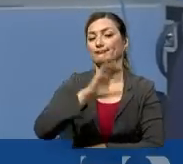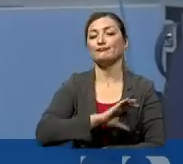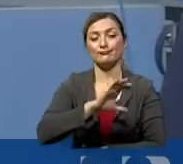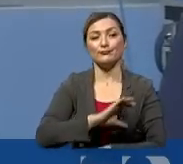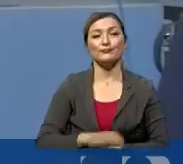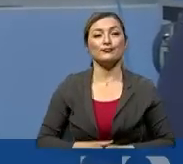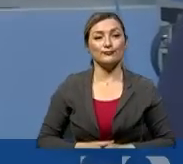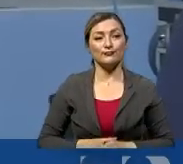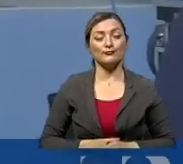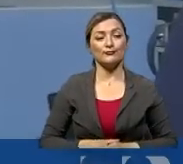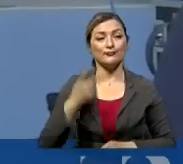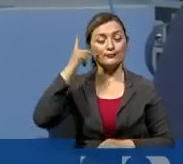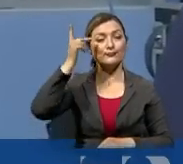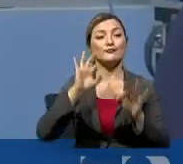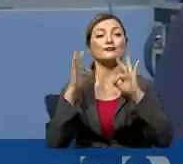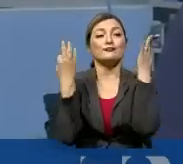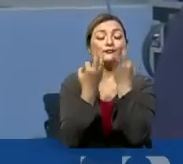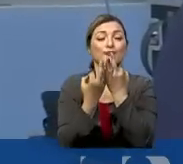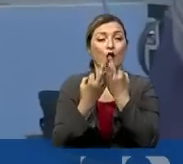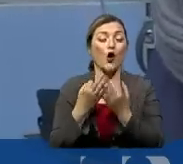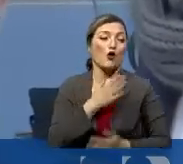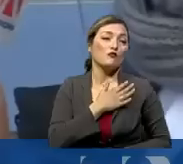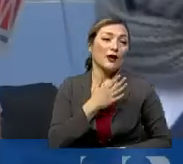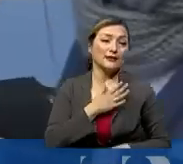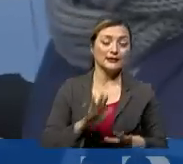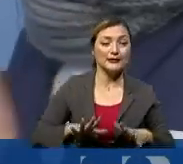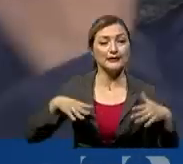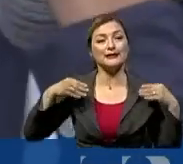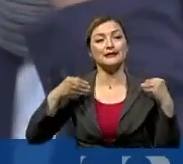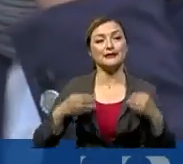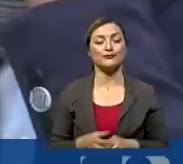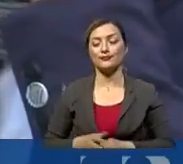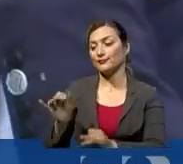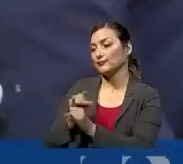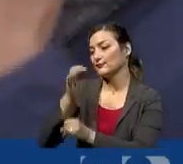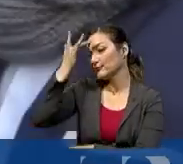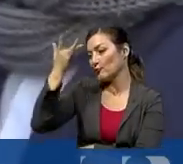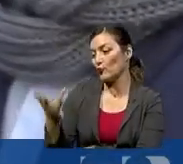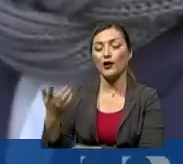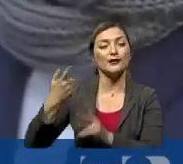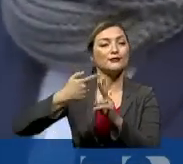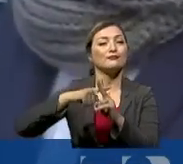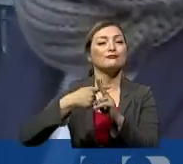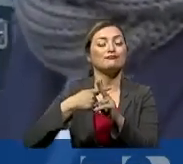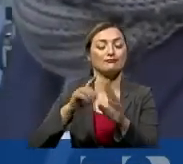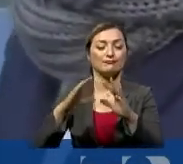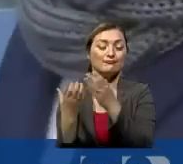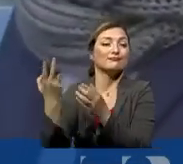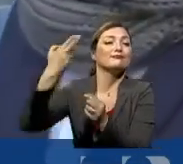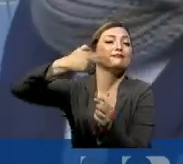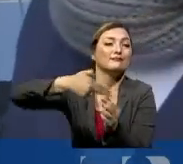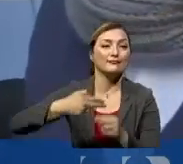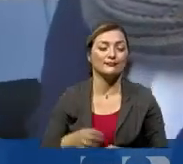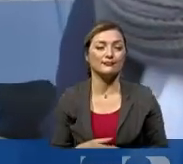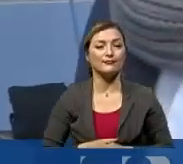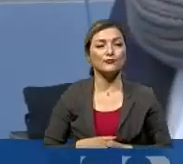la confianza de los padres de familia tiene mucha aceptación. Alcalde, ¿por qué se eligió esta institución para dar el inicio de clase? Bueno, las